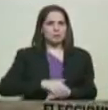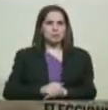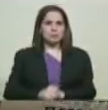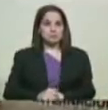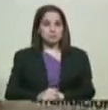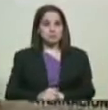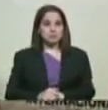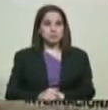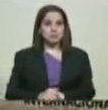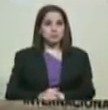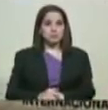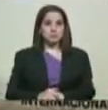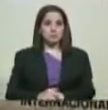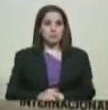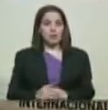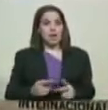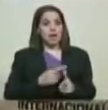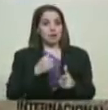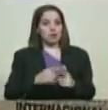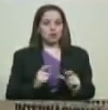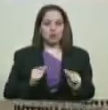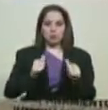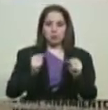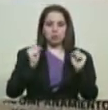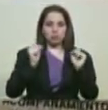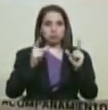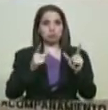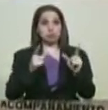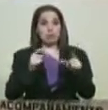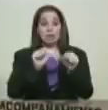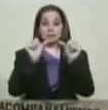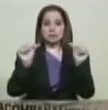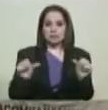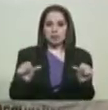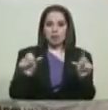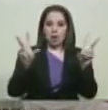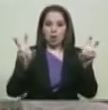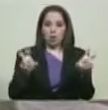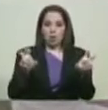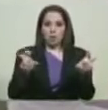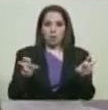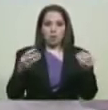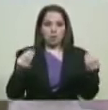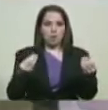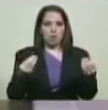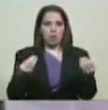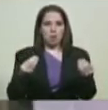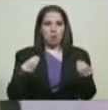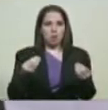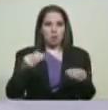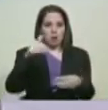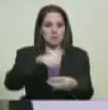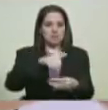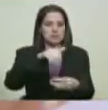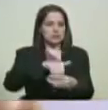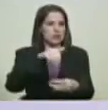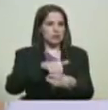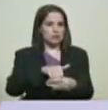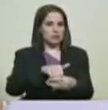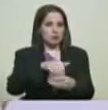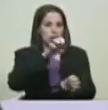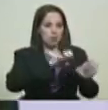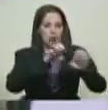Es allí cuando apareció el sistema que ustedes hoy están viendo, conociendo,